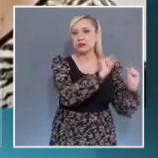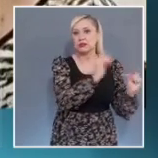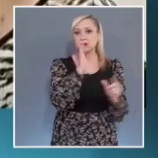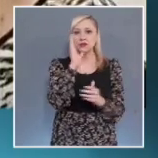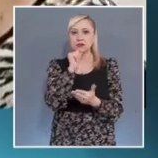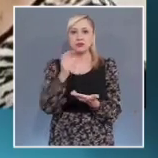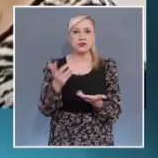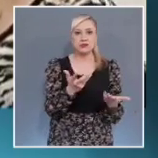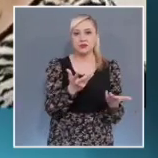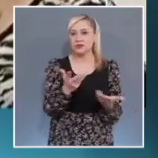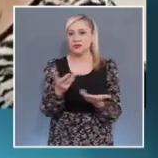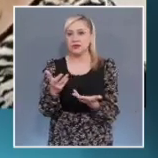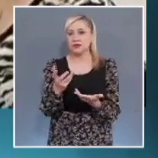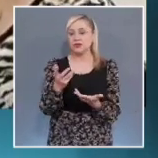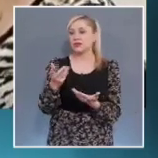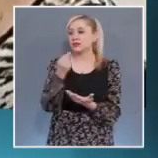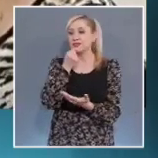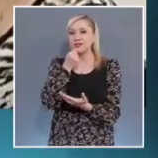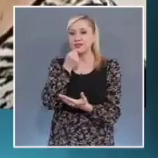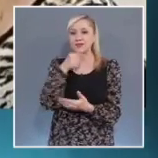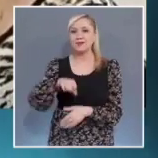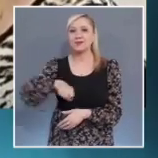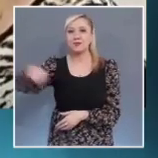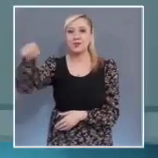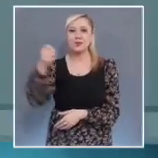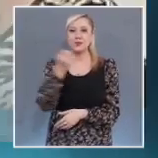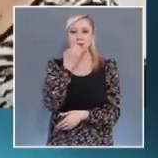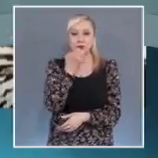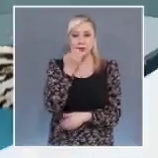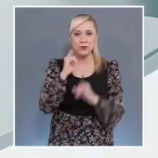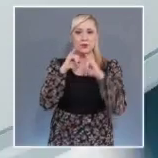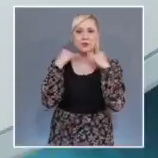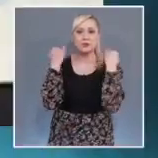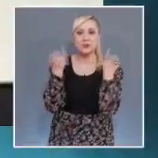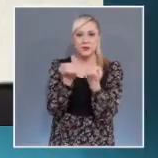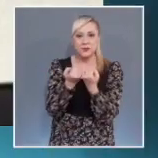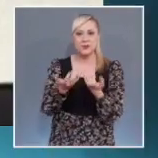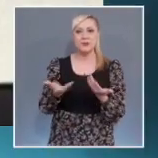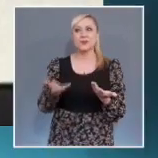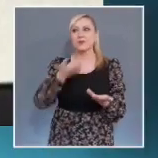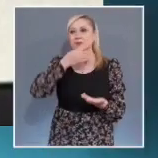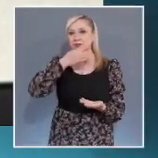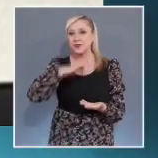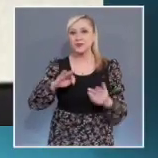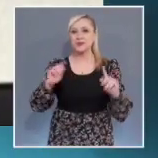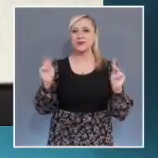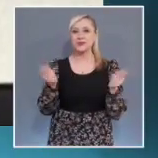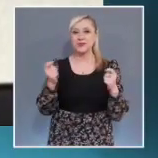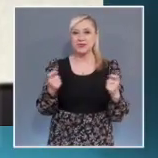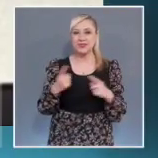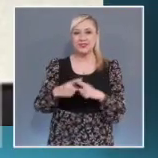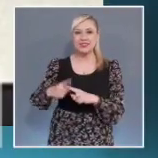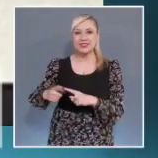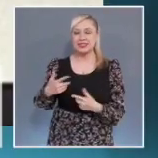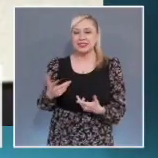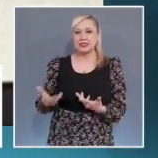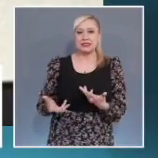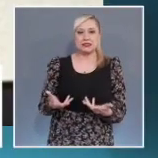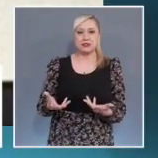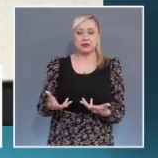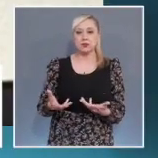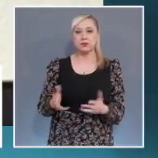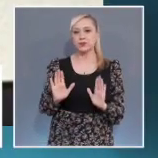a las actividades. Ha sido muy pesado. De acuerdo al lugar de adscripción, no